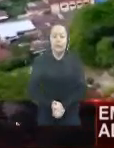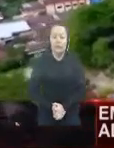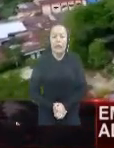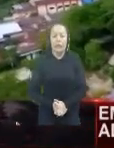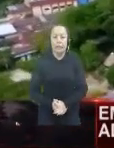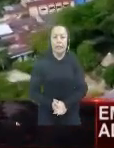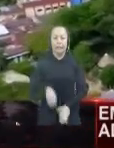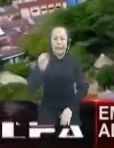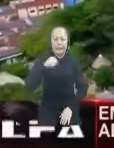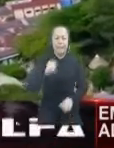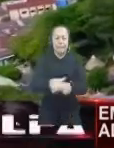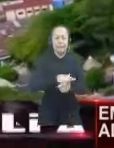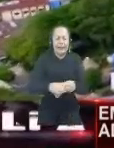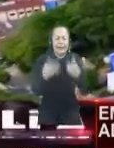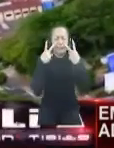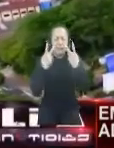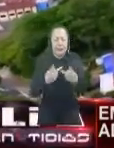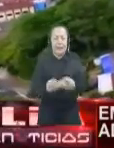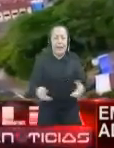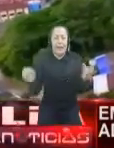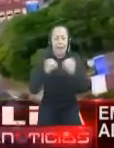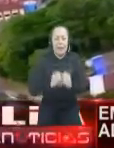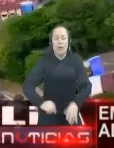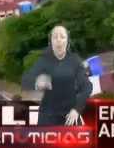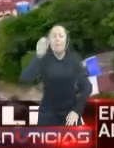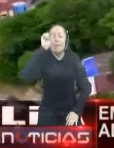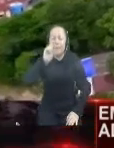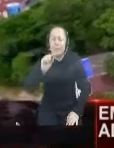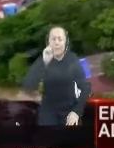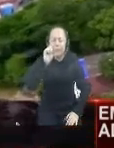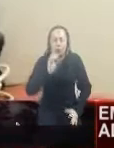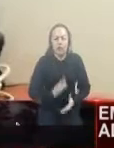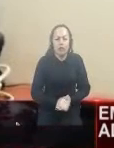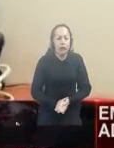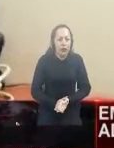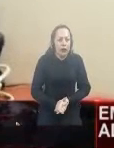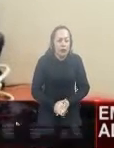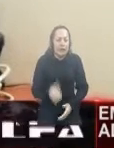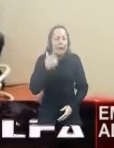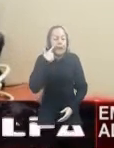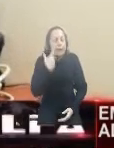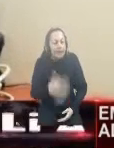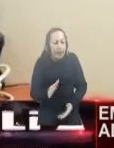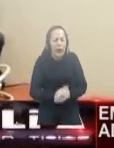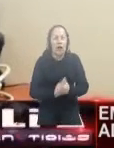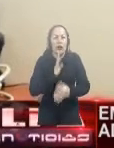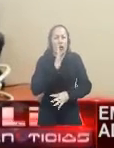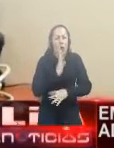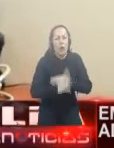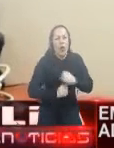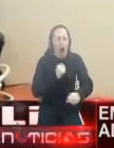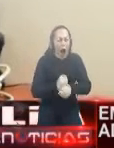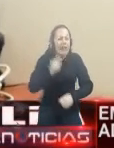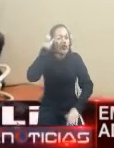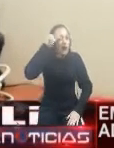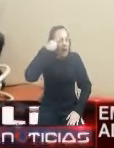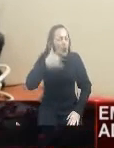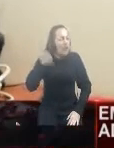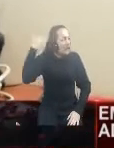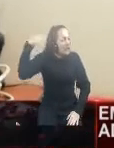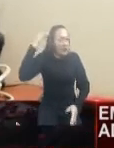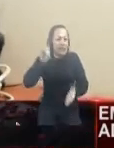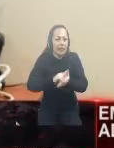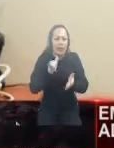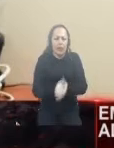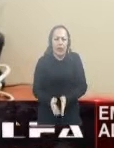la situación actual es un poquito muy parecida a la de hace 4 años. Consideramos que el